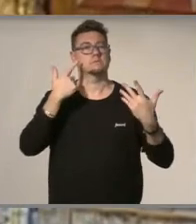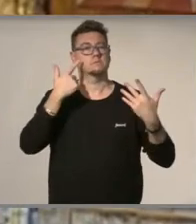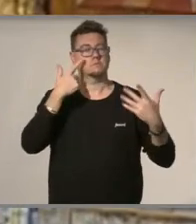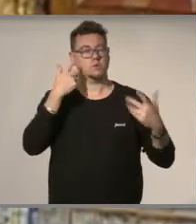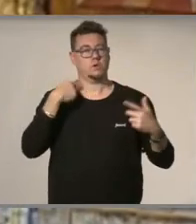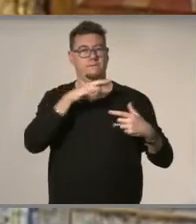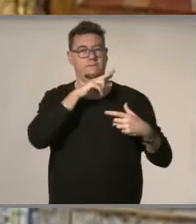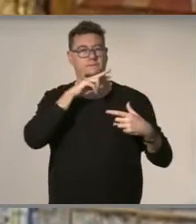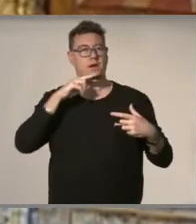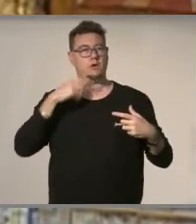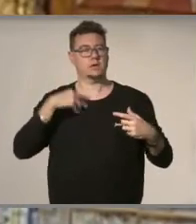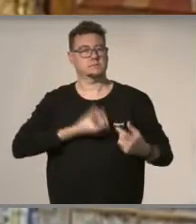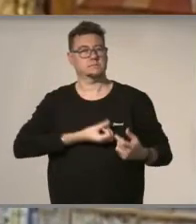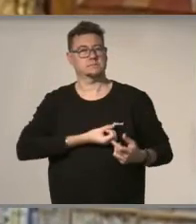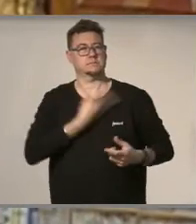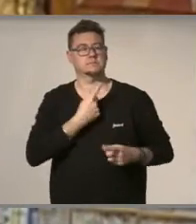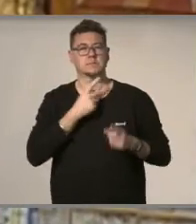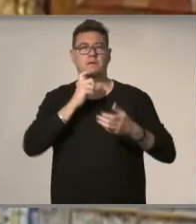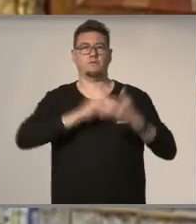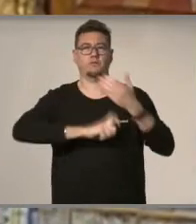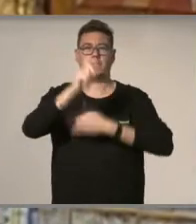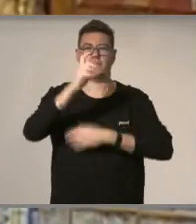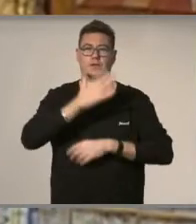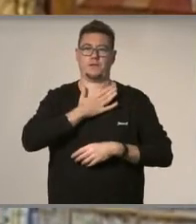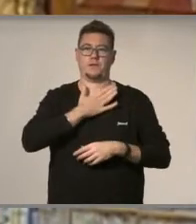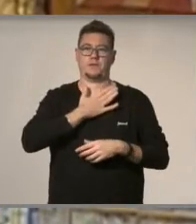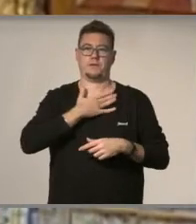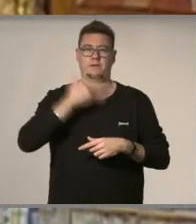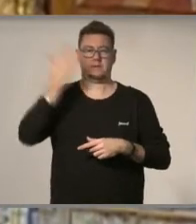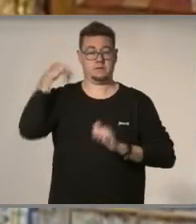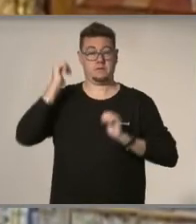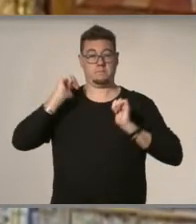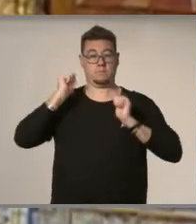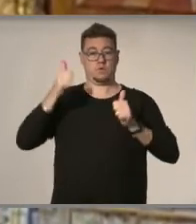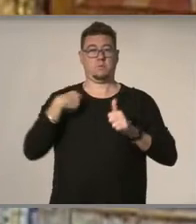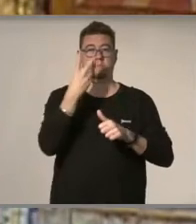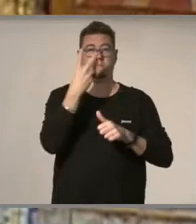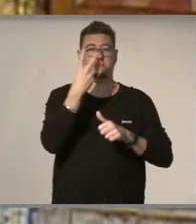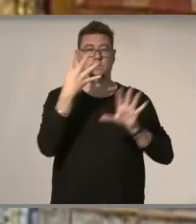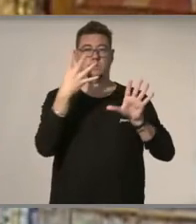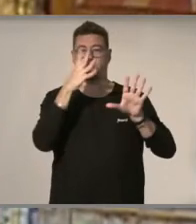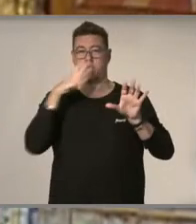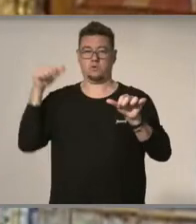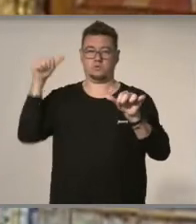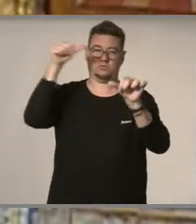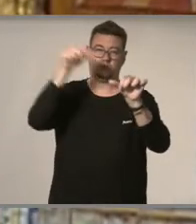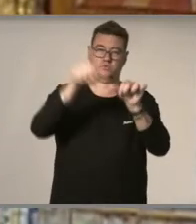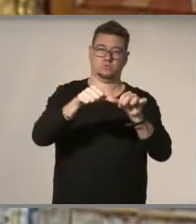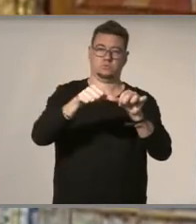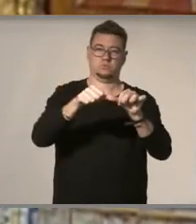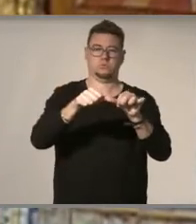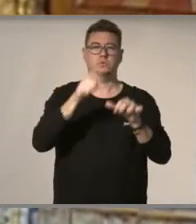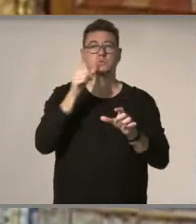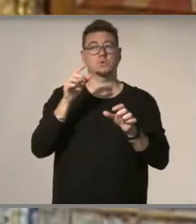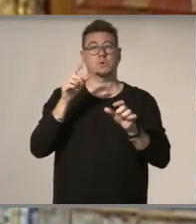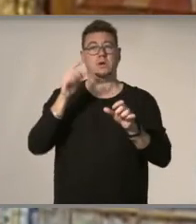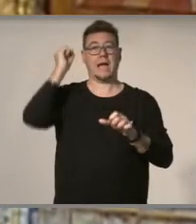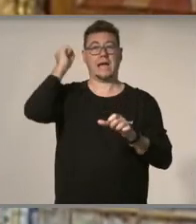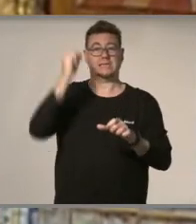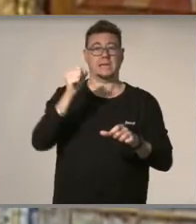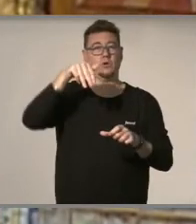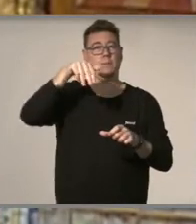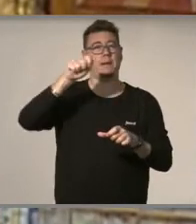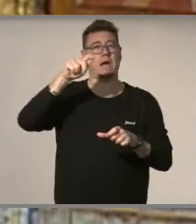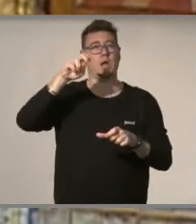que inspiran la actuación de esta fundación desde que se constituyó hace 29 años, tras el asesinato de